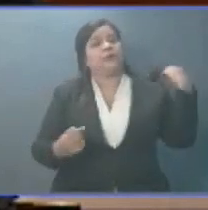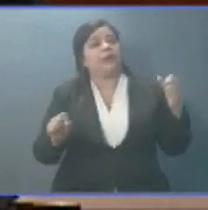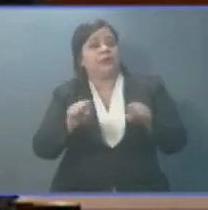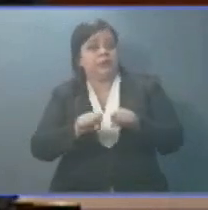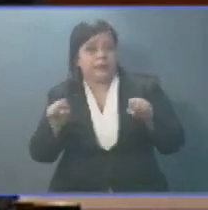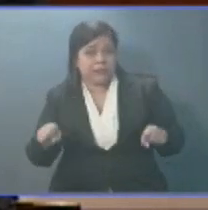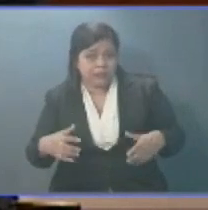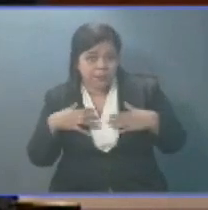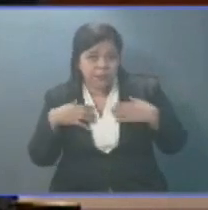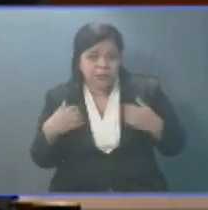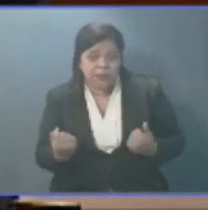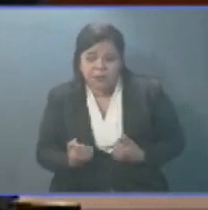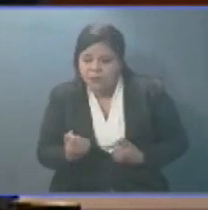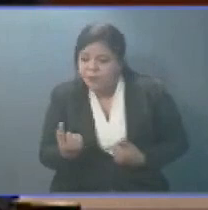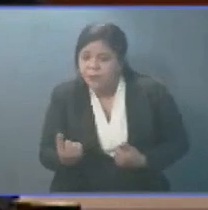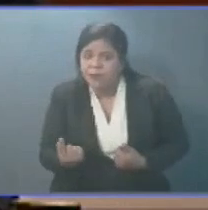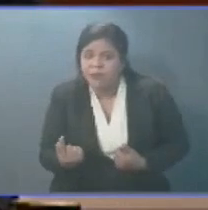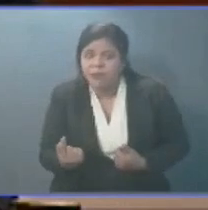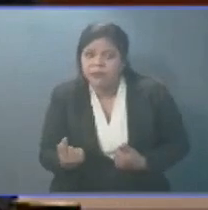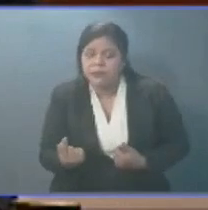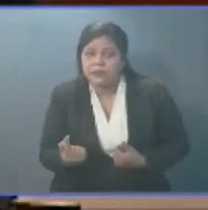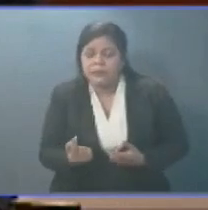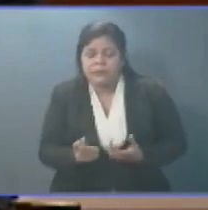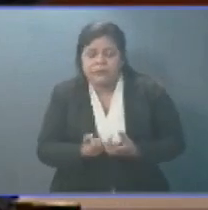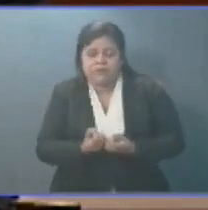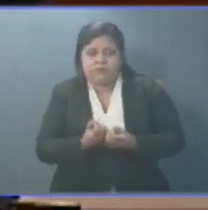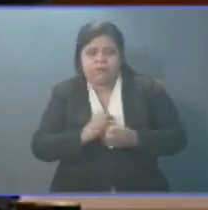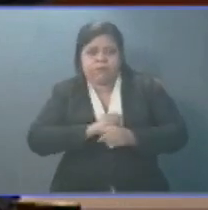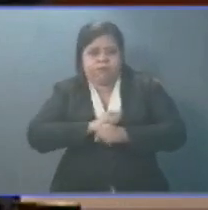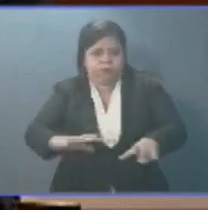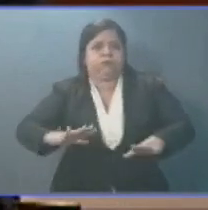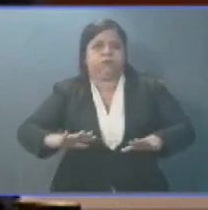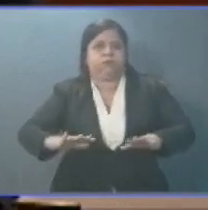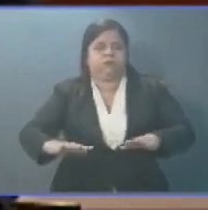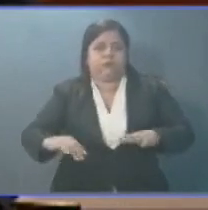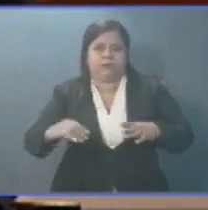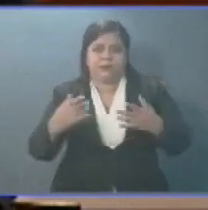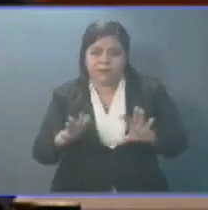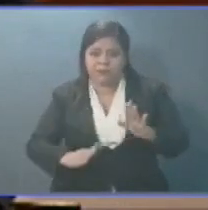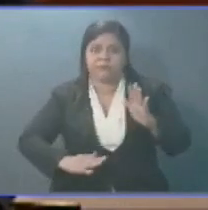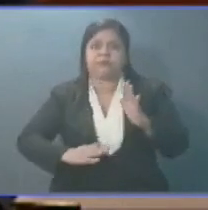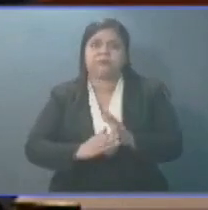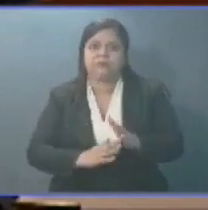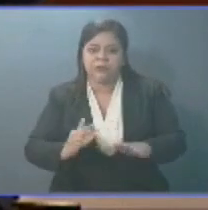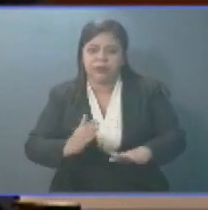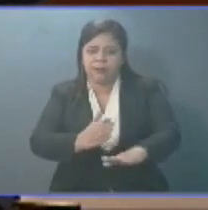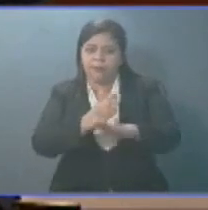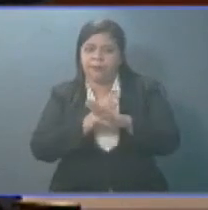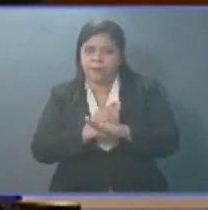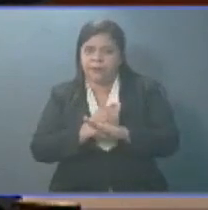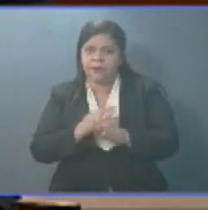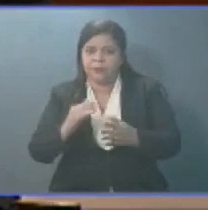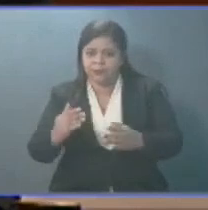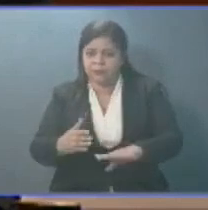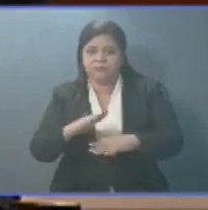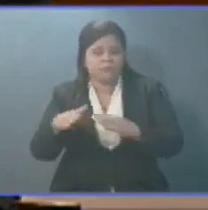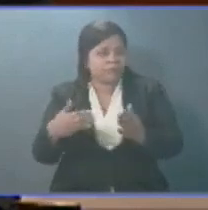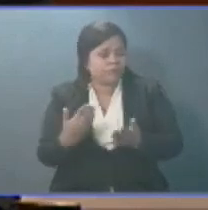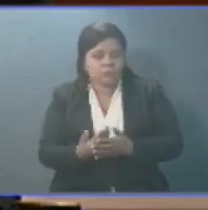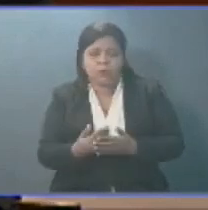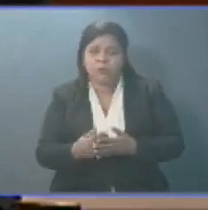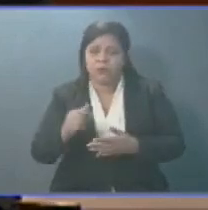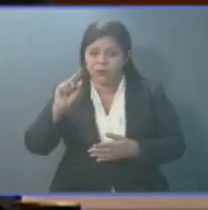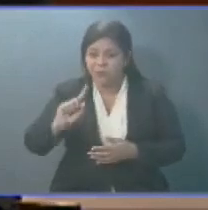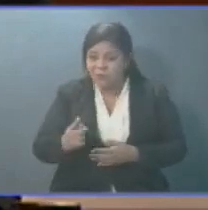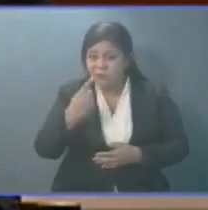está por colapsar hasta el crecimiento de los casos de contagio de kobe y se bloquean los planes de protección somos el único país en